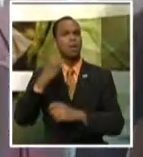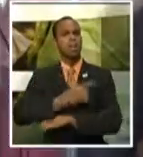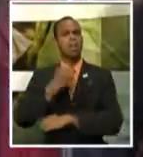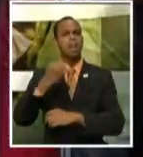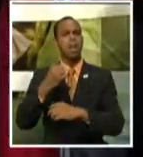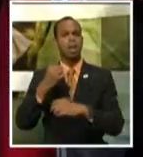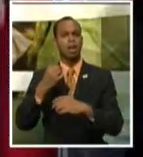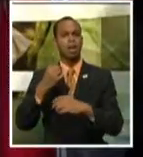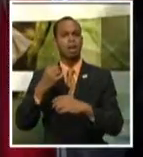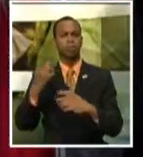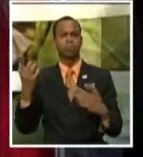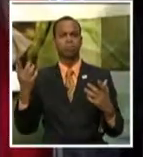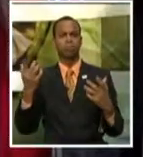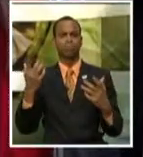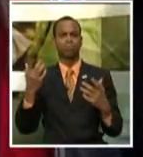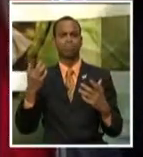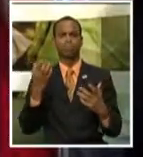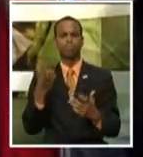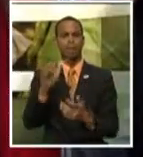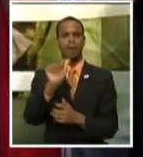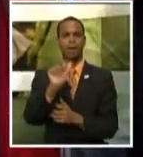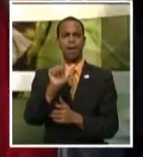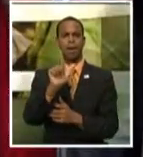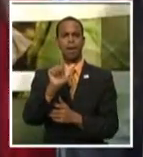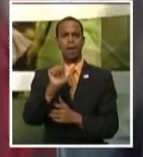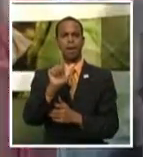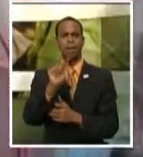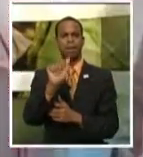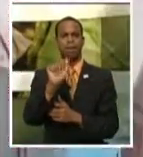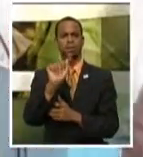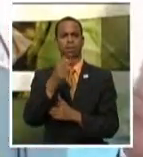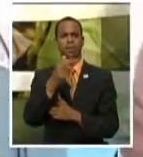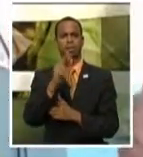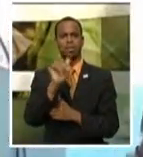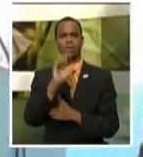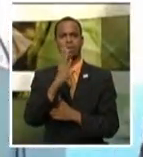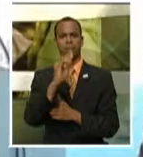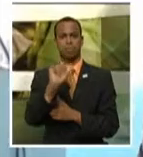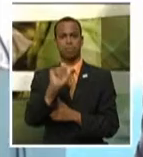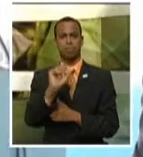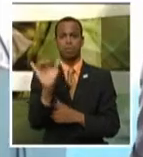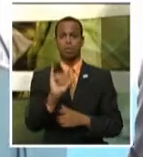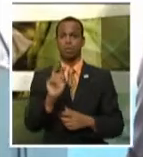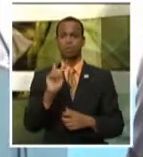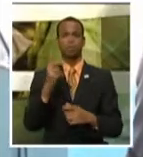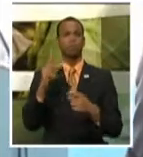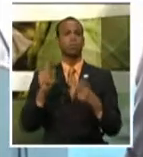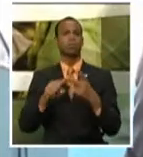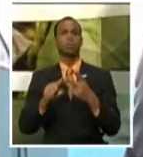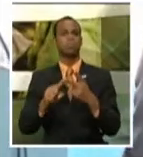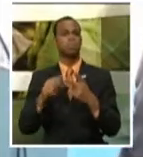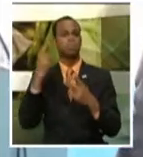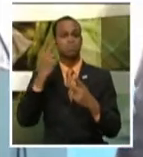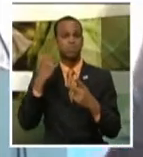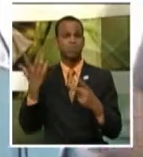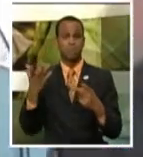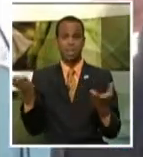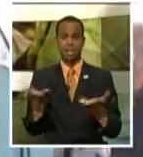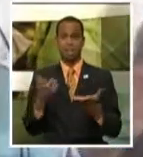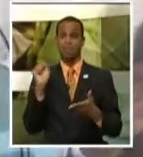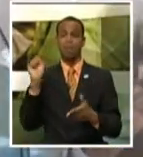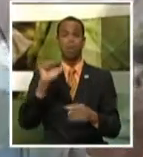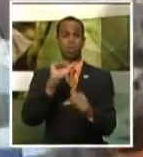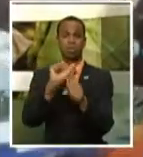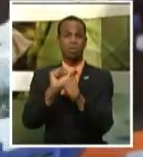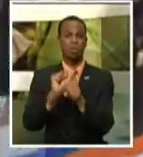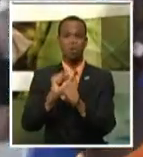es una de las provincias del país con menos personas desempleadas. O dicho de otra